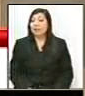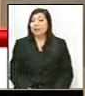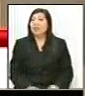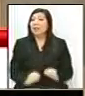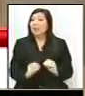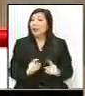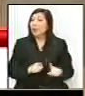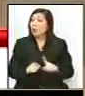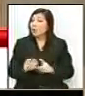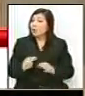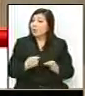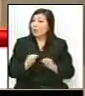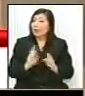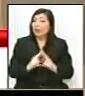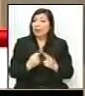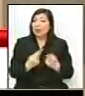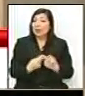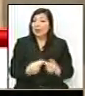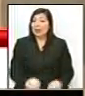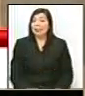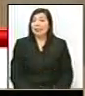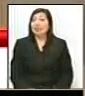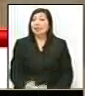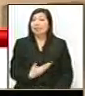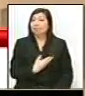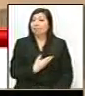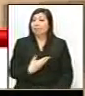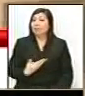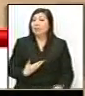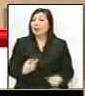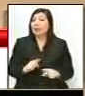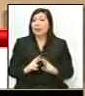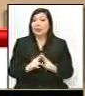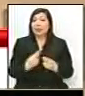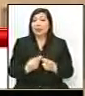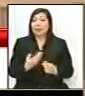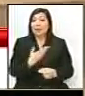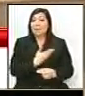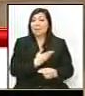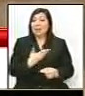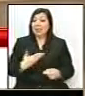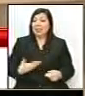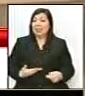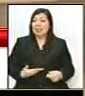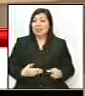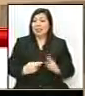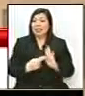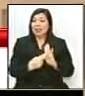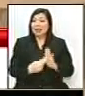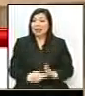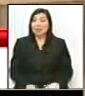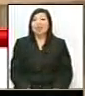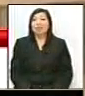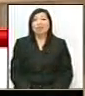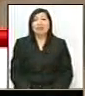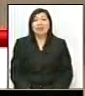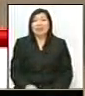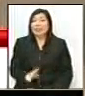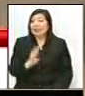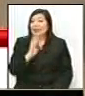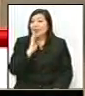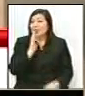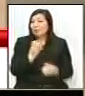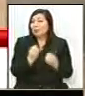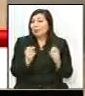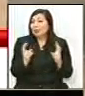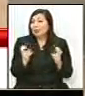dado algunos detalles de la reunión que sostuvo en Palacio de Gobierno cuando fue convocado por el Presidente de la República. En fin, se ha referido a